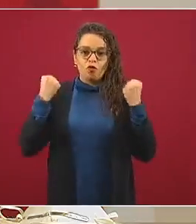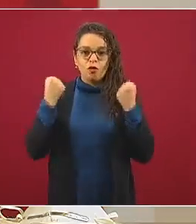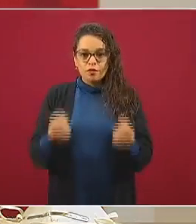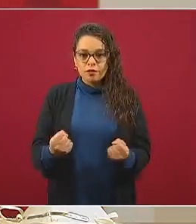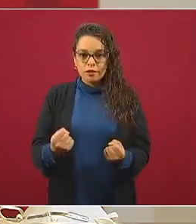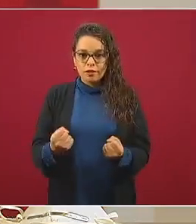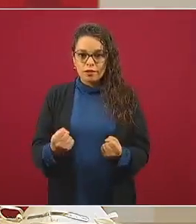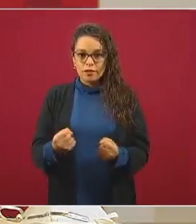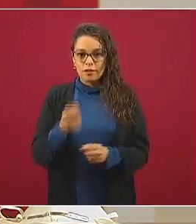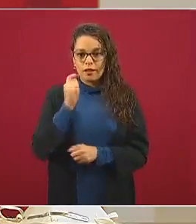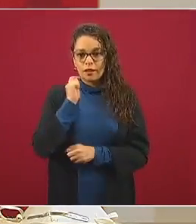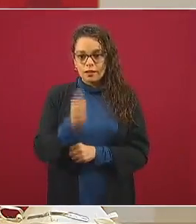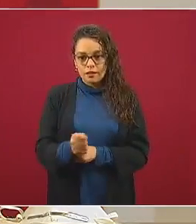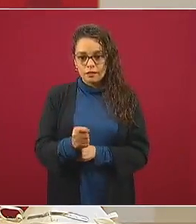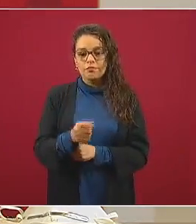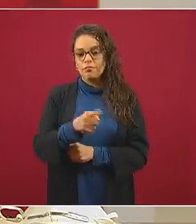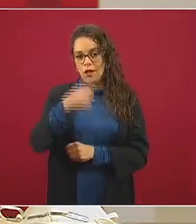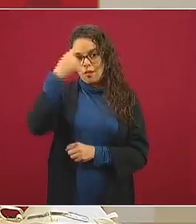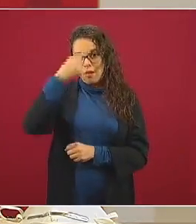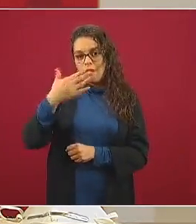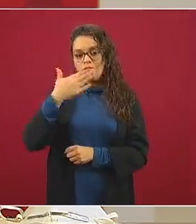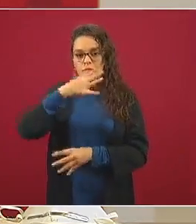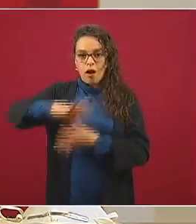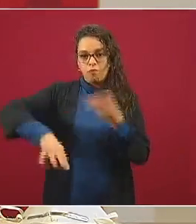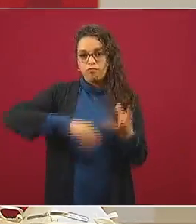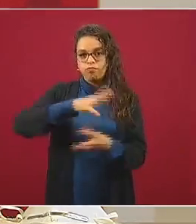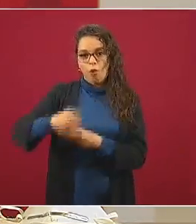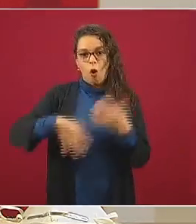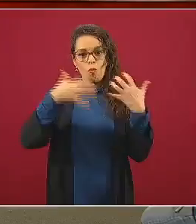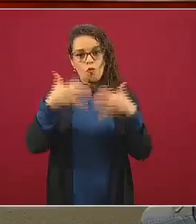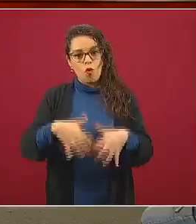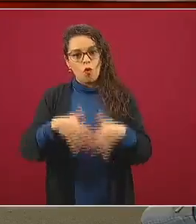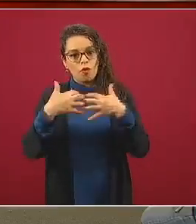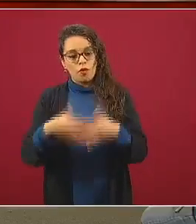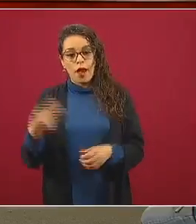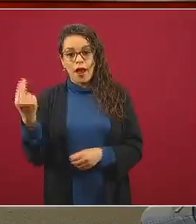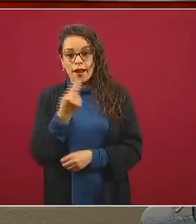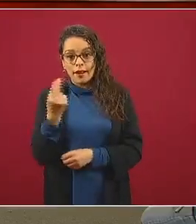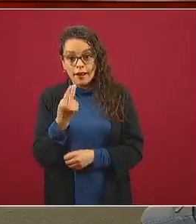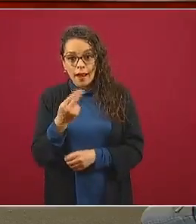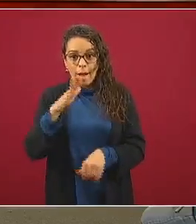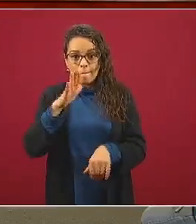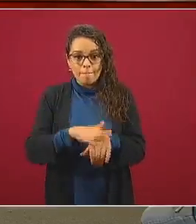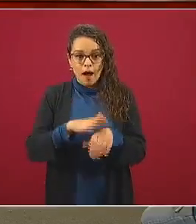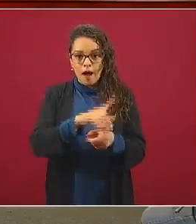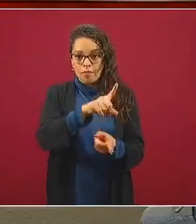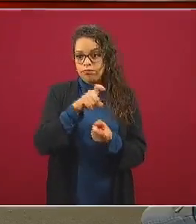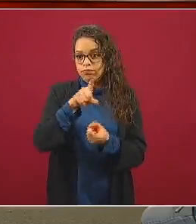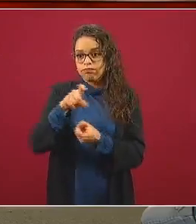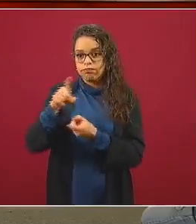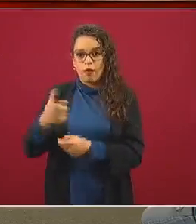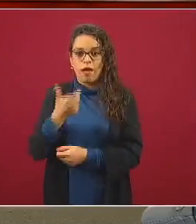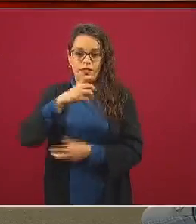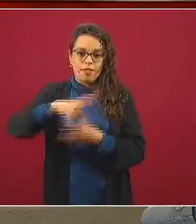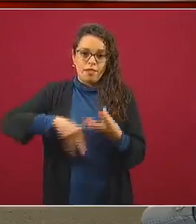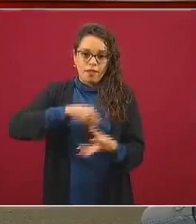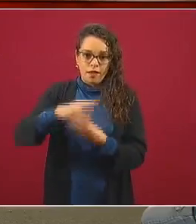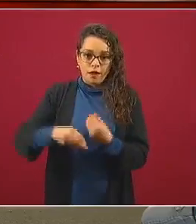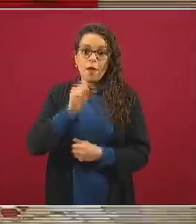el detonar el aparato productivo. Hay que generar riqueza y sobre todo a través de las corrientes